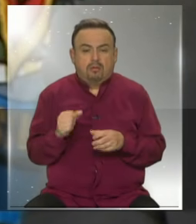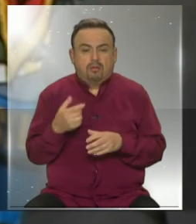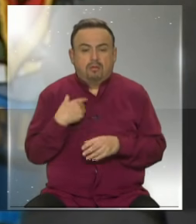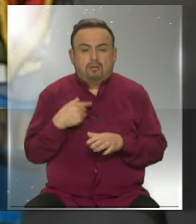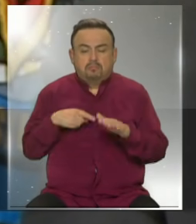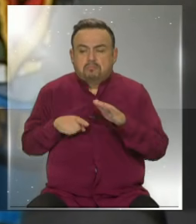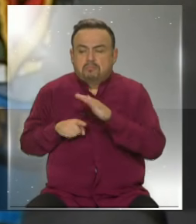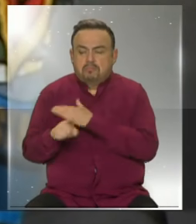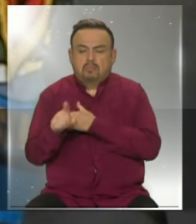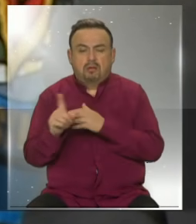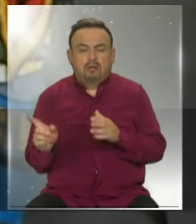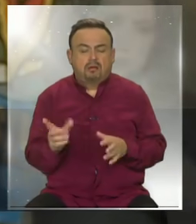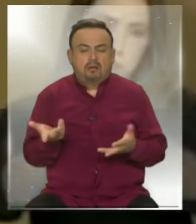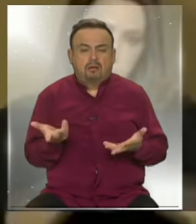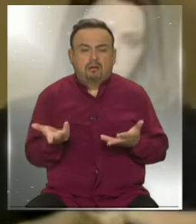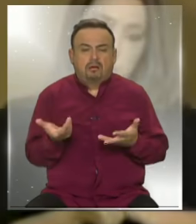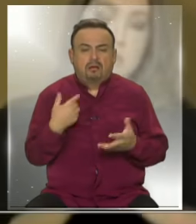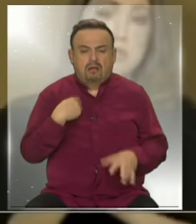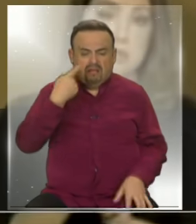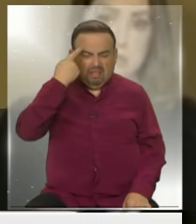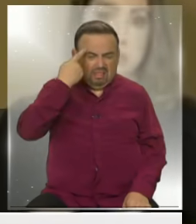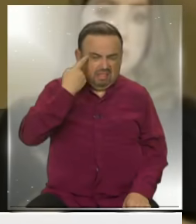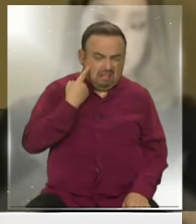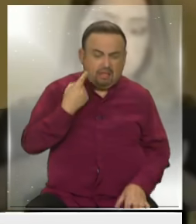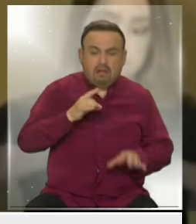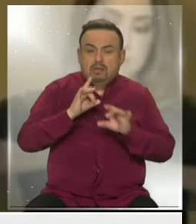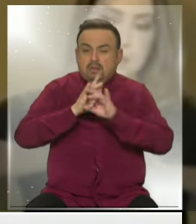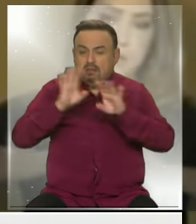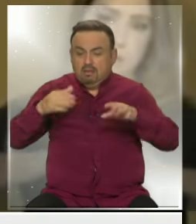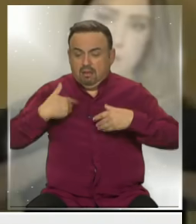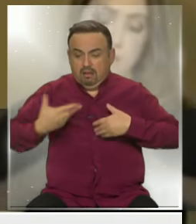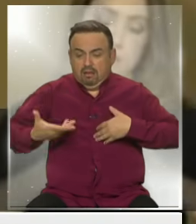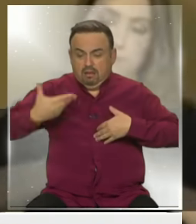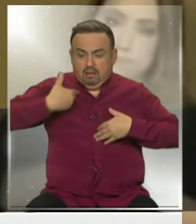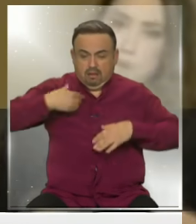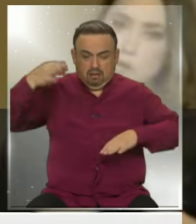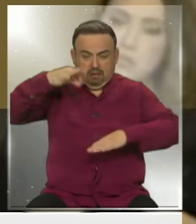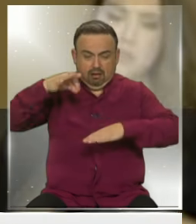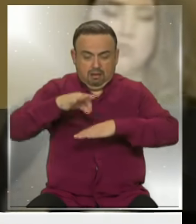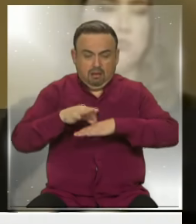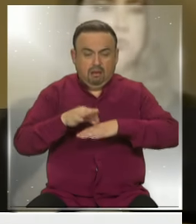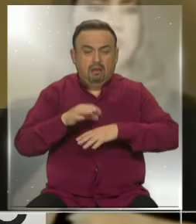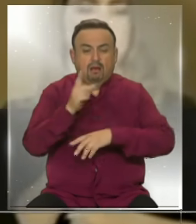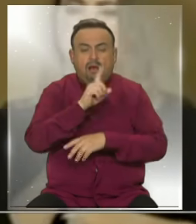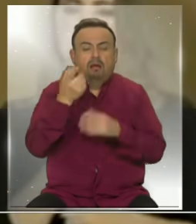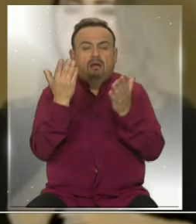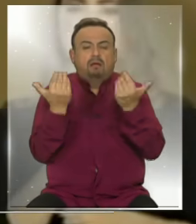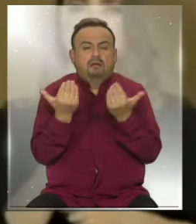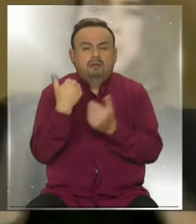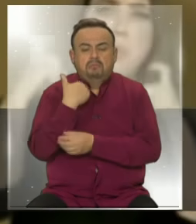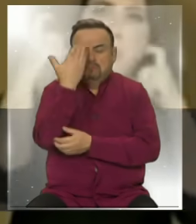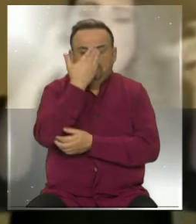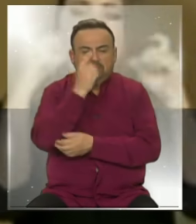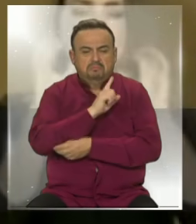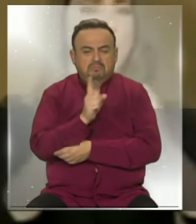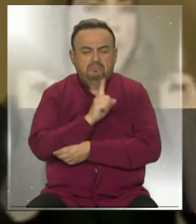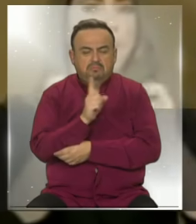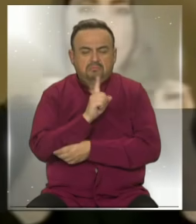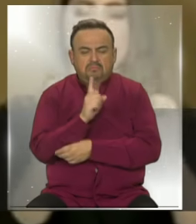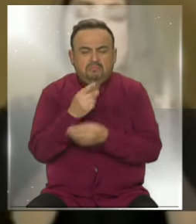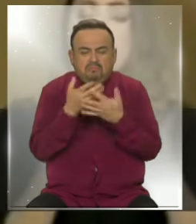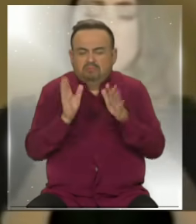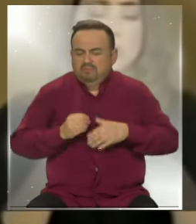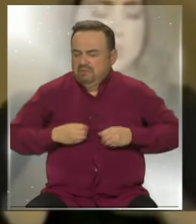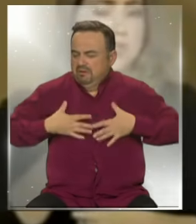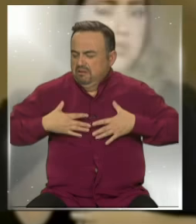campo da histeria. Caso fosse contaminado pelo vírus, não precisaria me preocupar. Nada